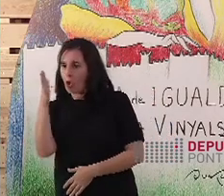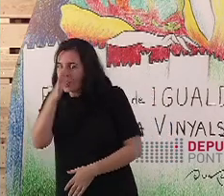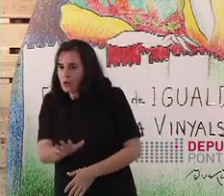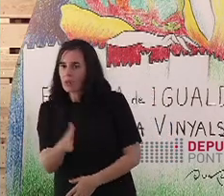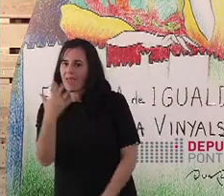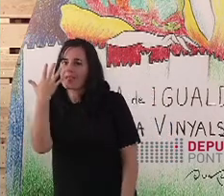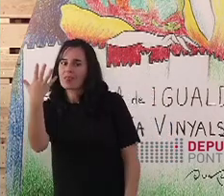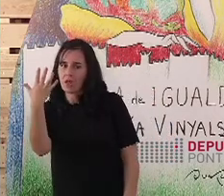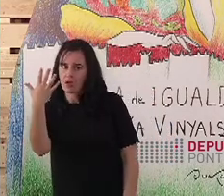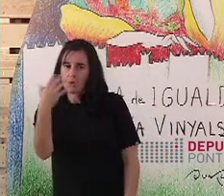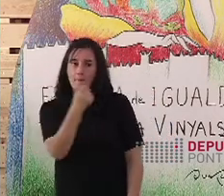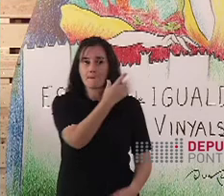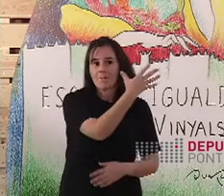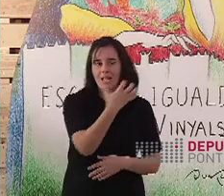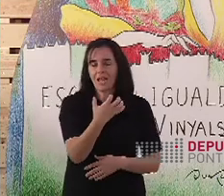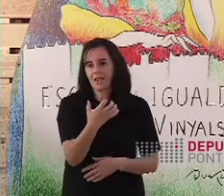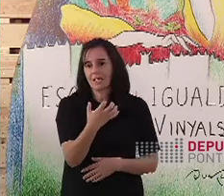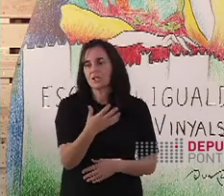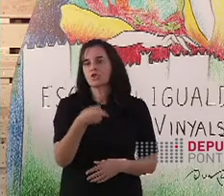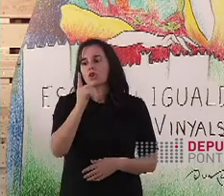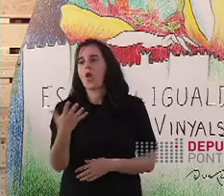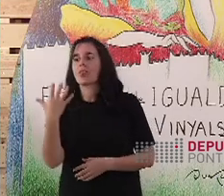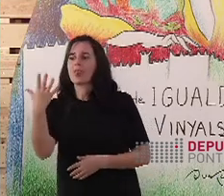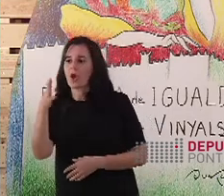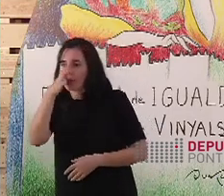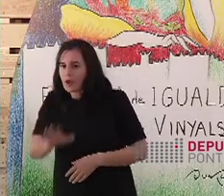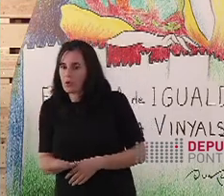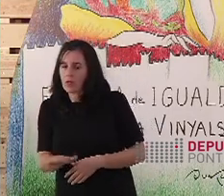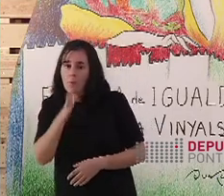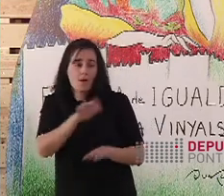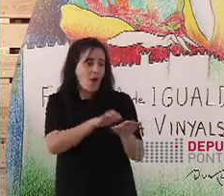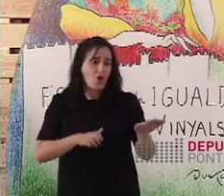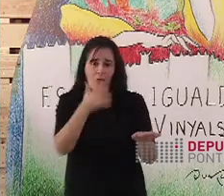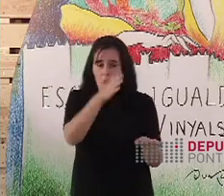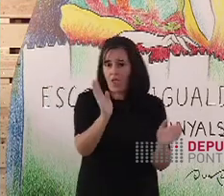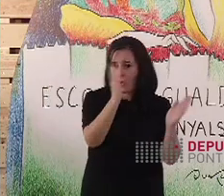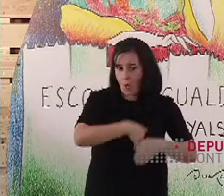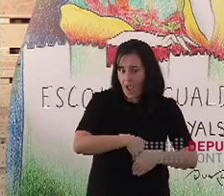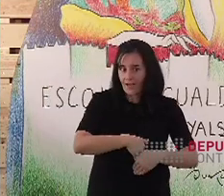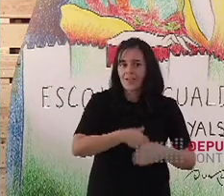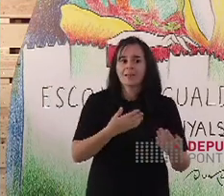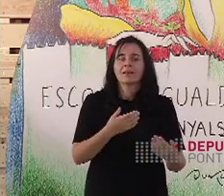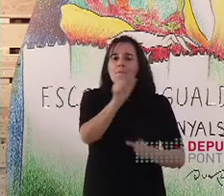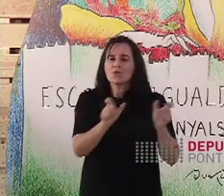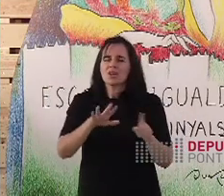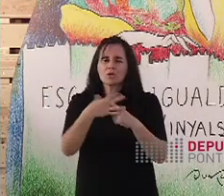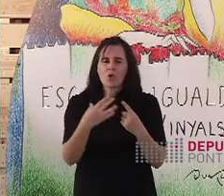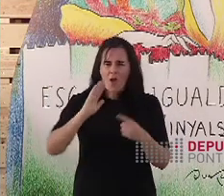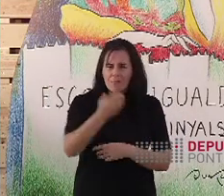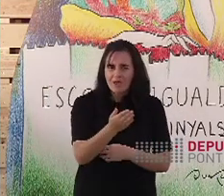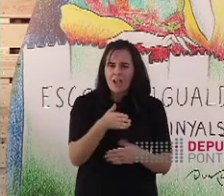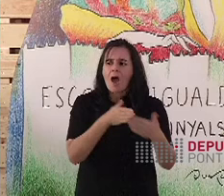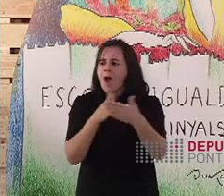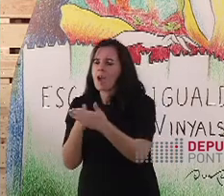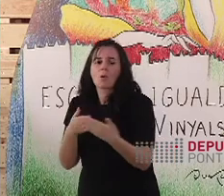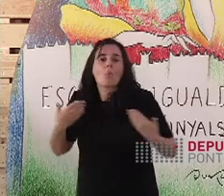parte non denuncia. Evidentemente, cales son as dificultades que se atopan as persoas que están nesa situación? Vos